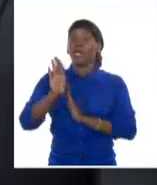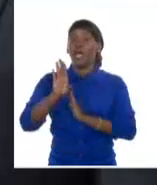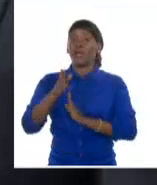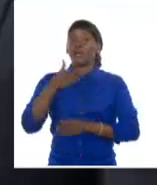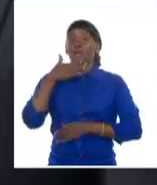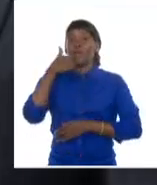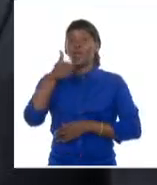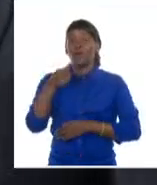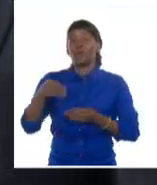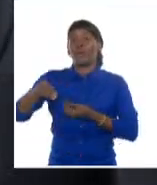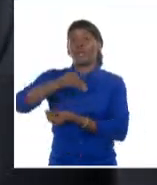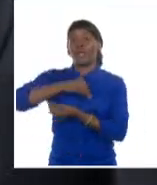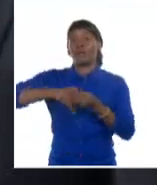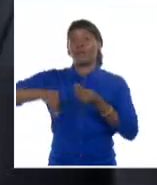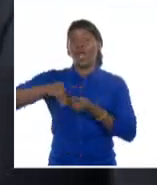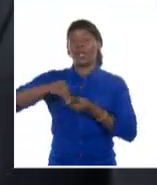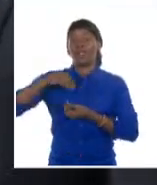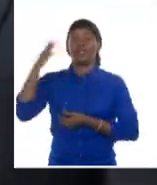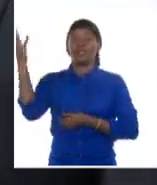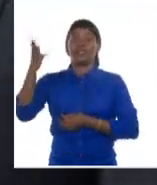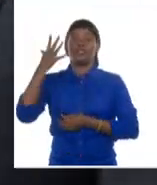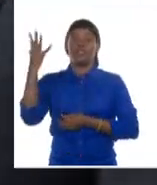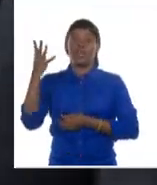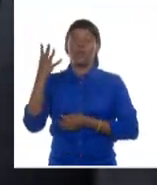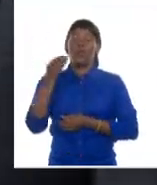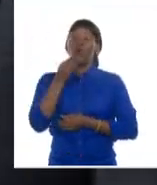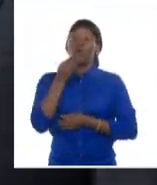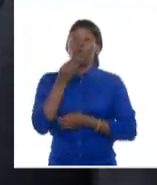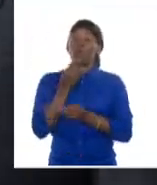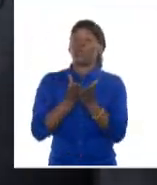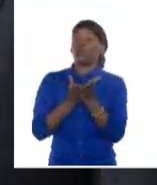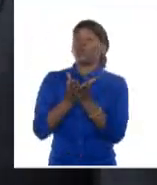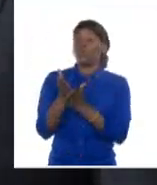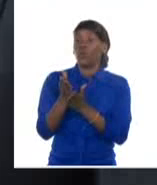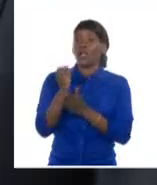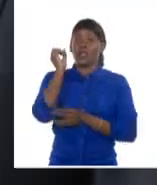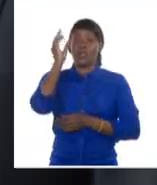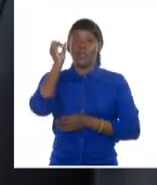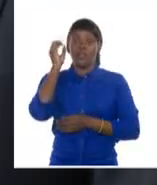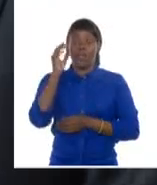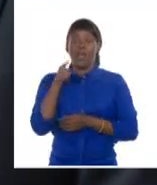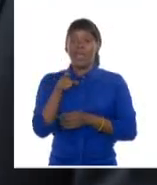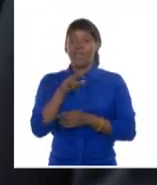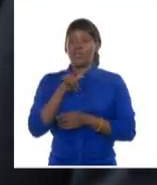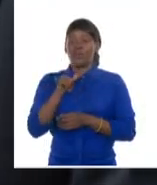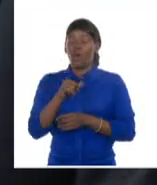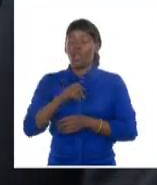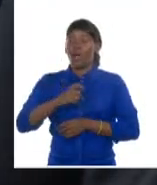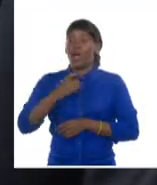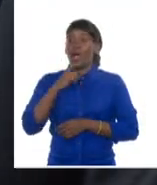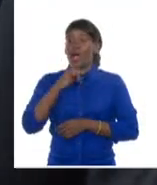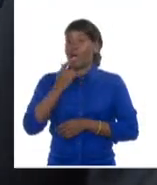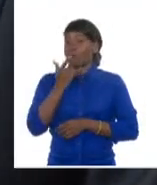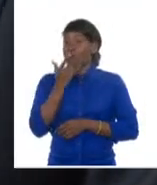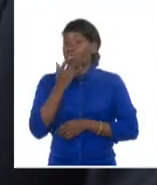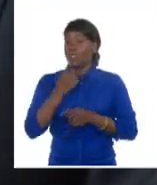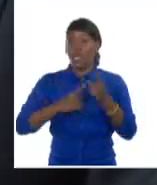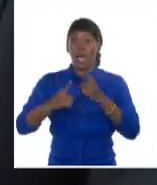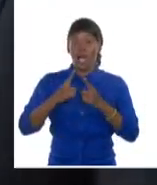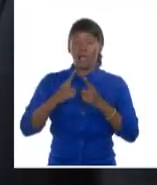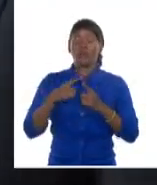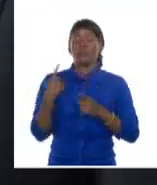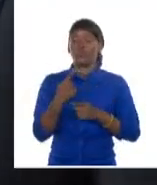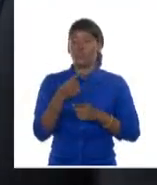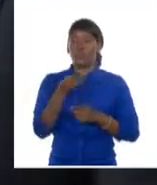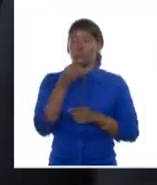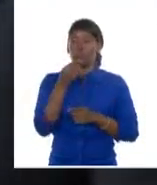cambio climático a escala global, o se mantendrán las divergencias que hasta el momento han dificultado alcanzar este propósito? Los debates de